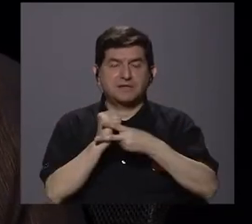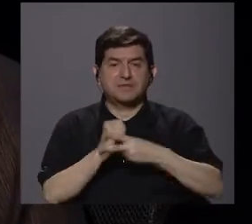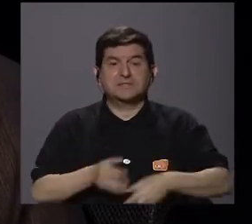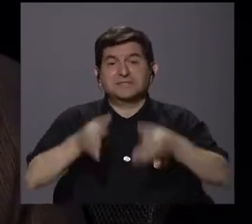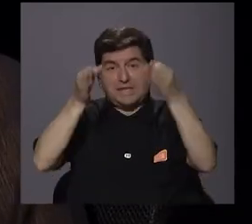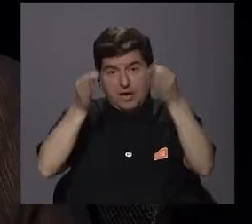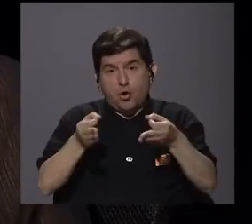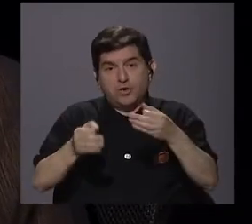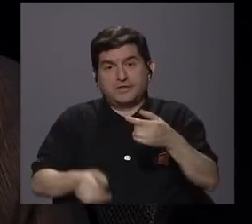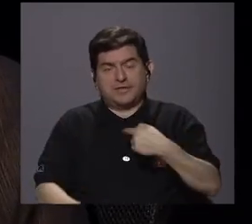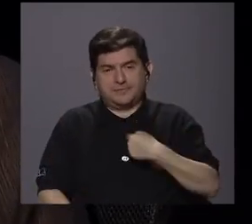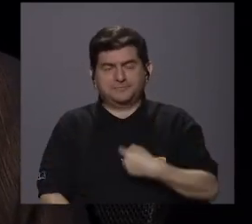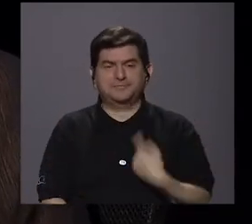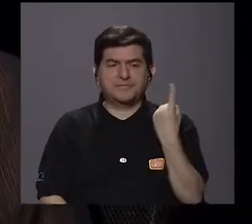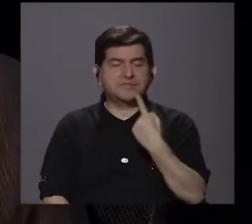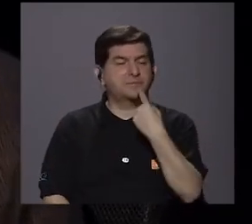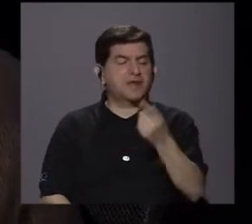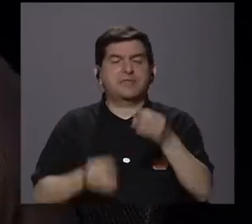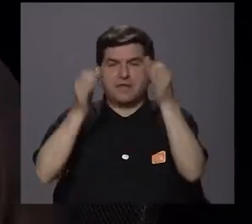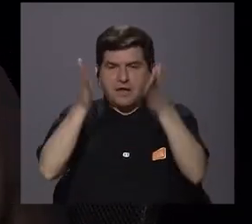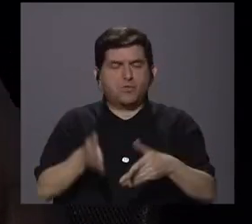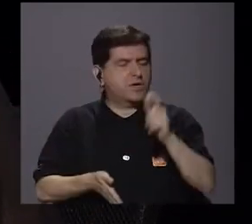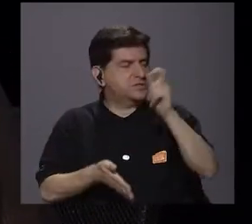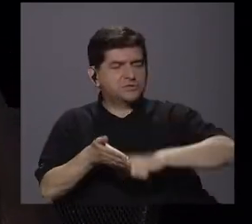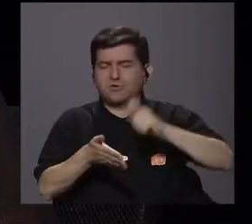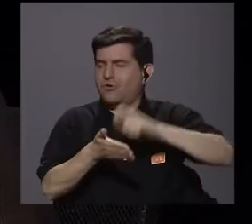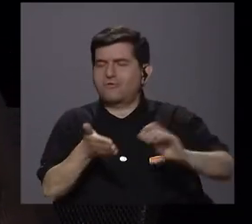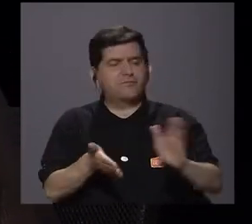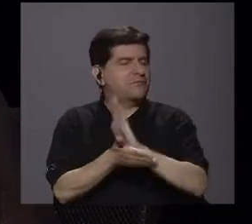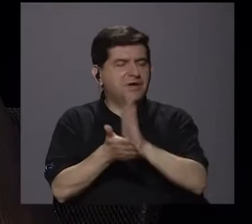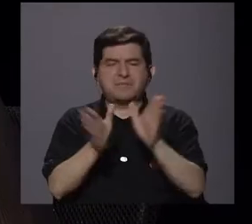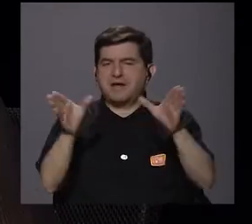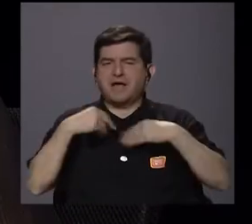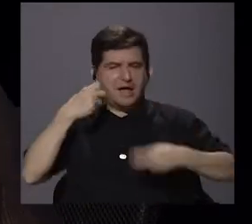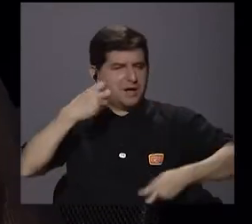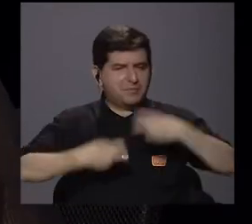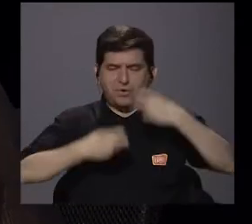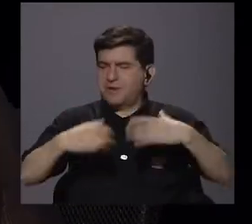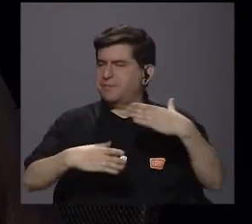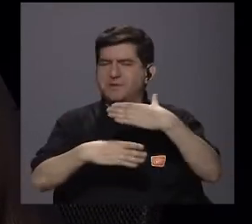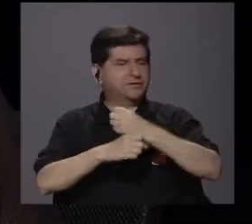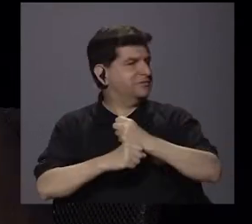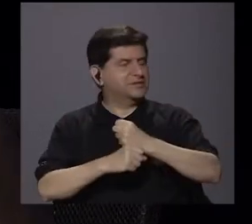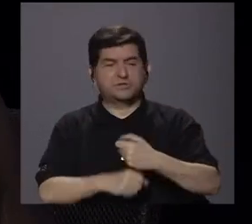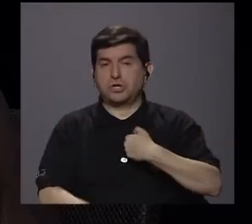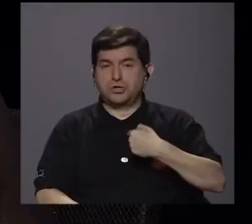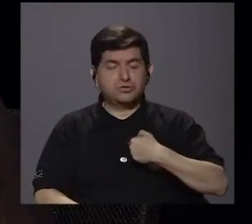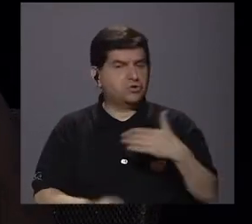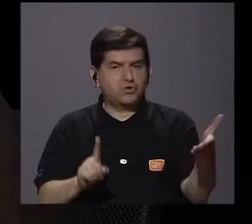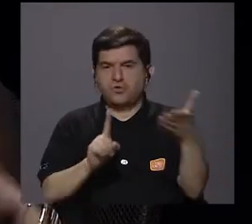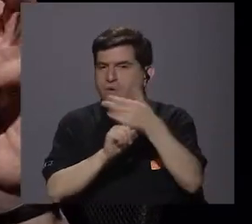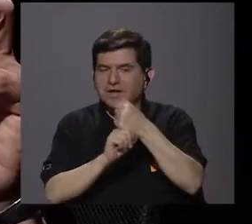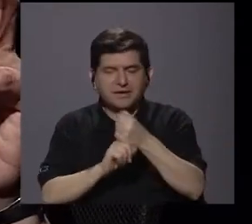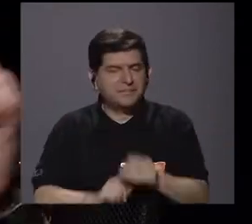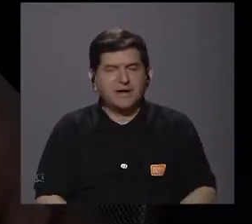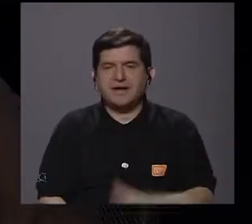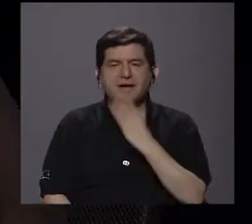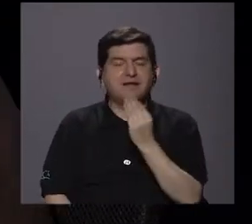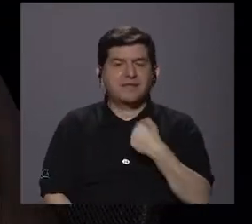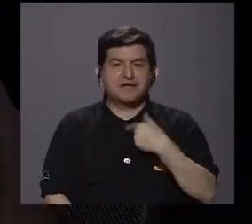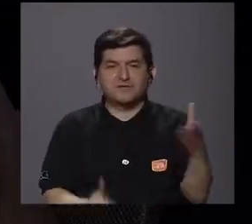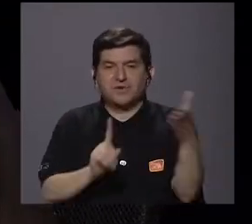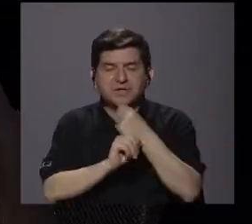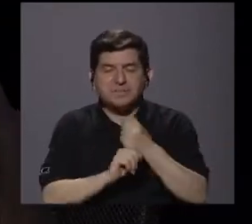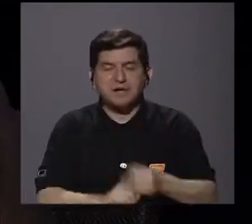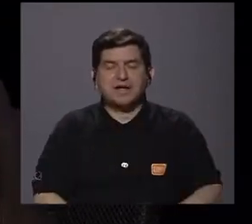corte. Siempre le dije al juez que no iba a firmar un documento aceptando un delito que no cometí, porque yo no fui arrestada en Israel, yo